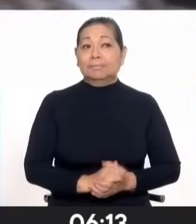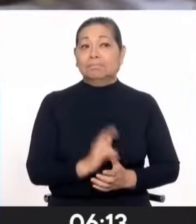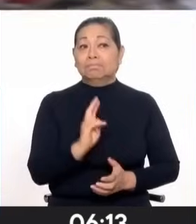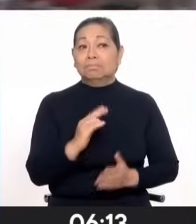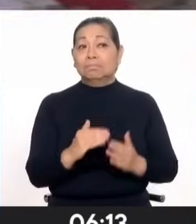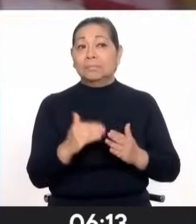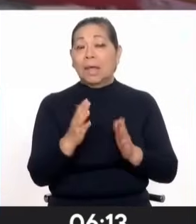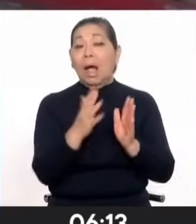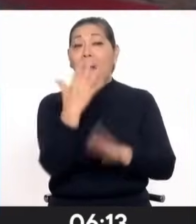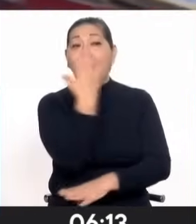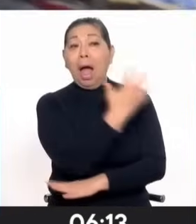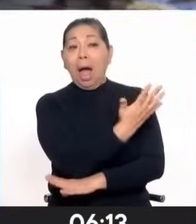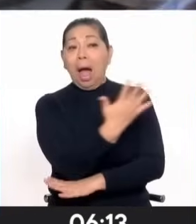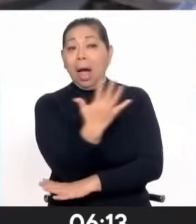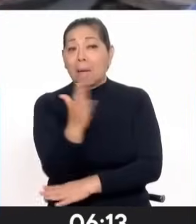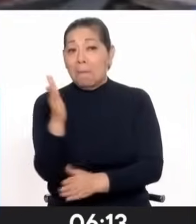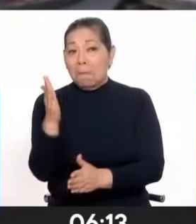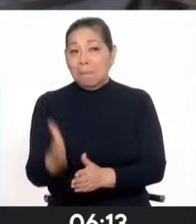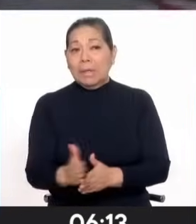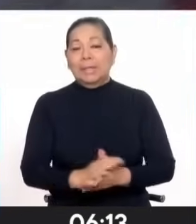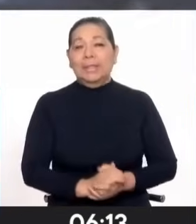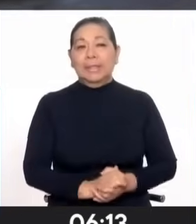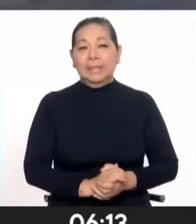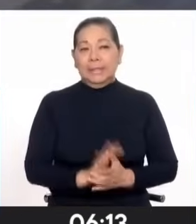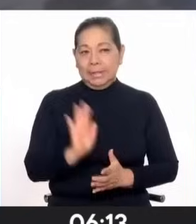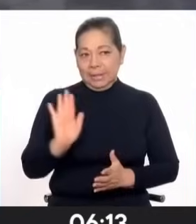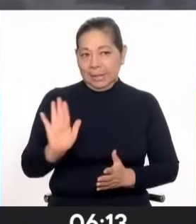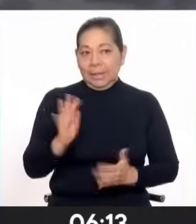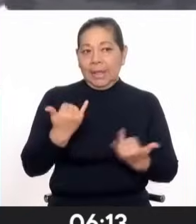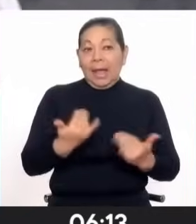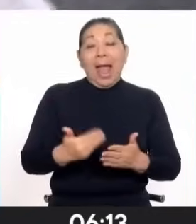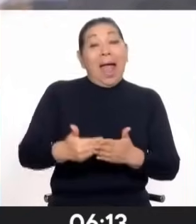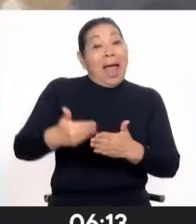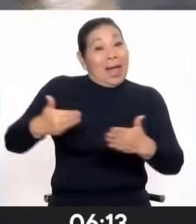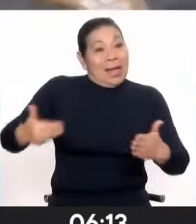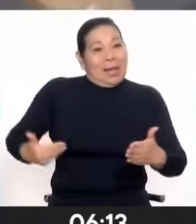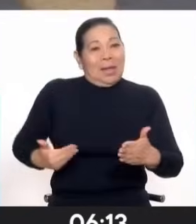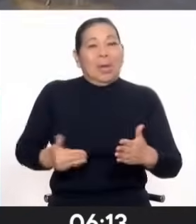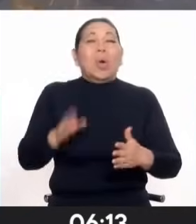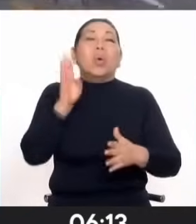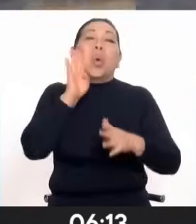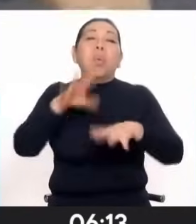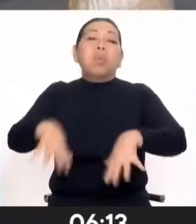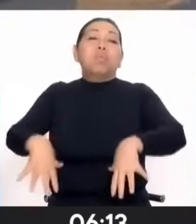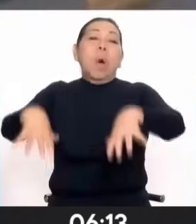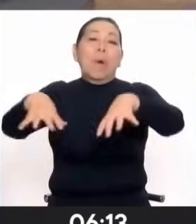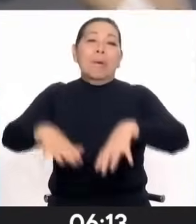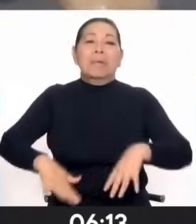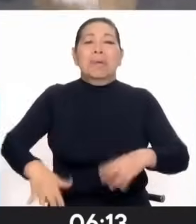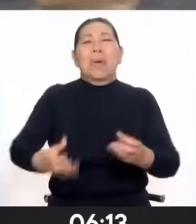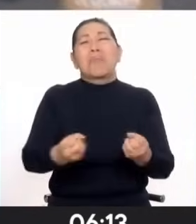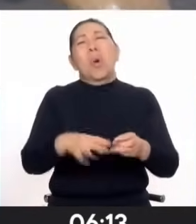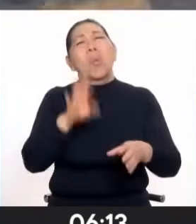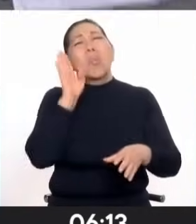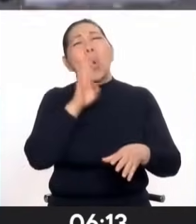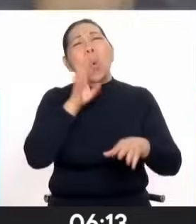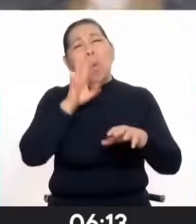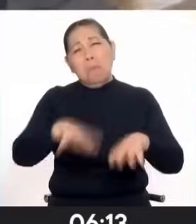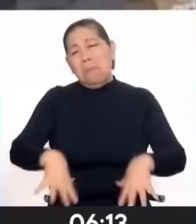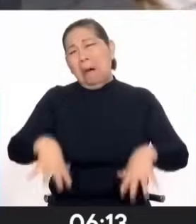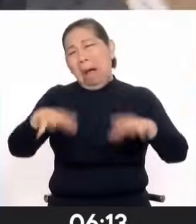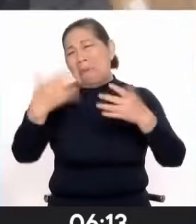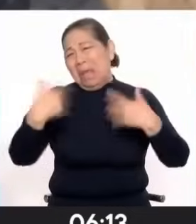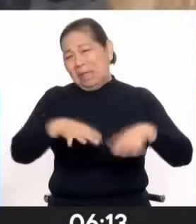allá la continuación de los árboles y acá ya se termina. Ya, mira, señor, esto anteriormente era un basurral. Acá había toneladas y toneladas,